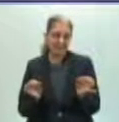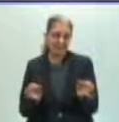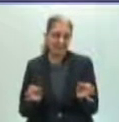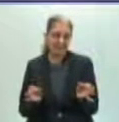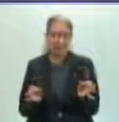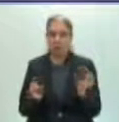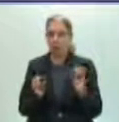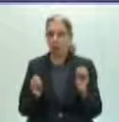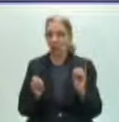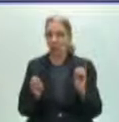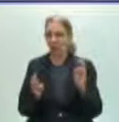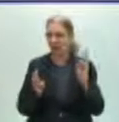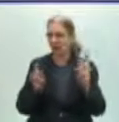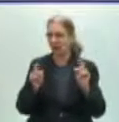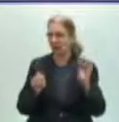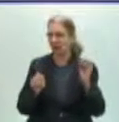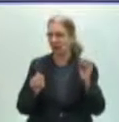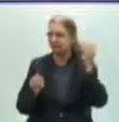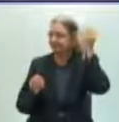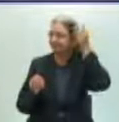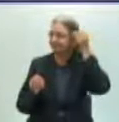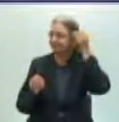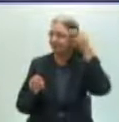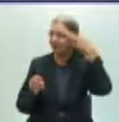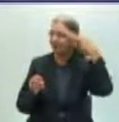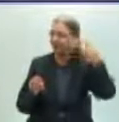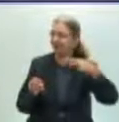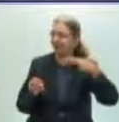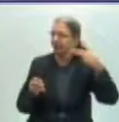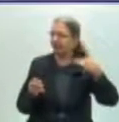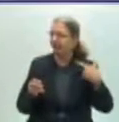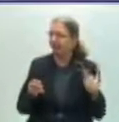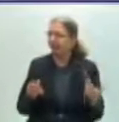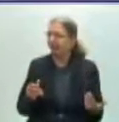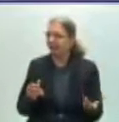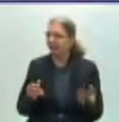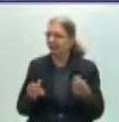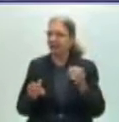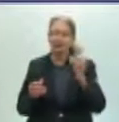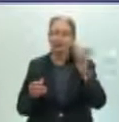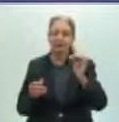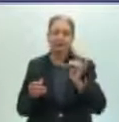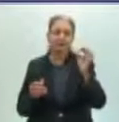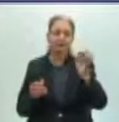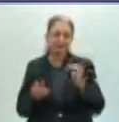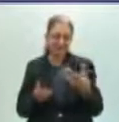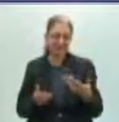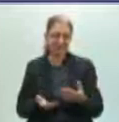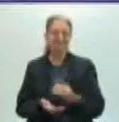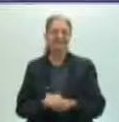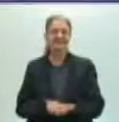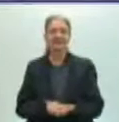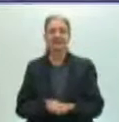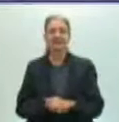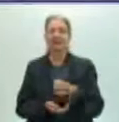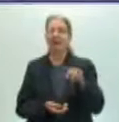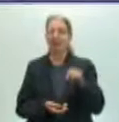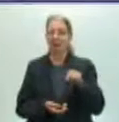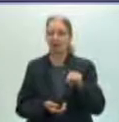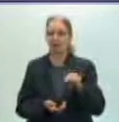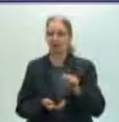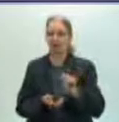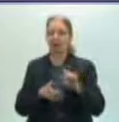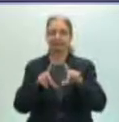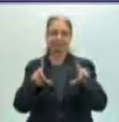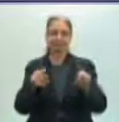forma mental si tiene habilidades en el cálculo del tanto por ciento. Les dejo ahora en